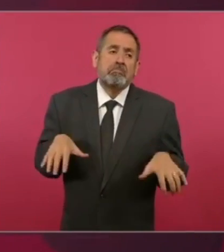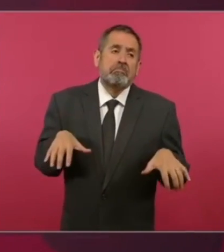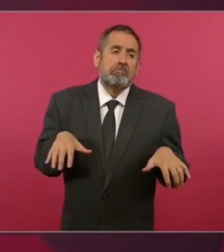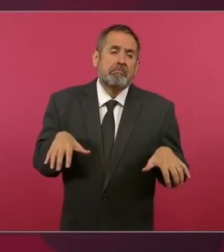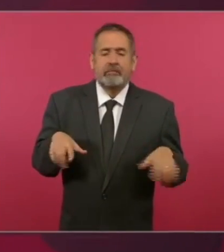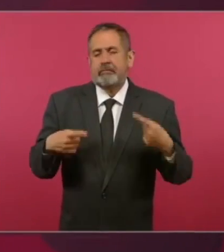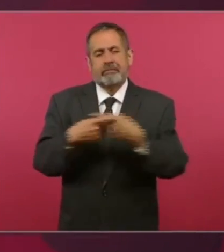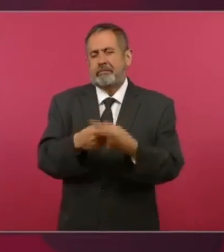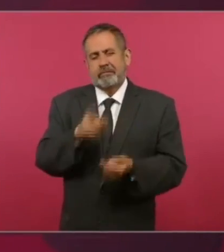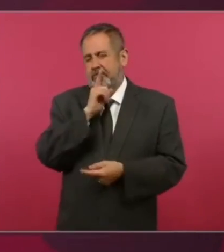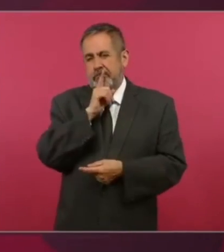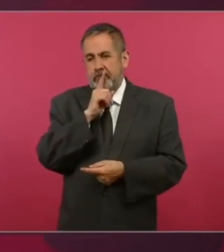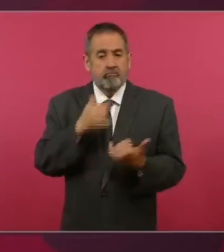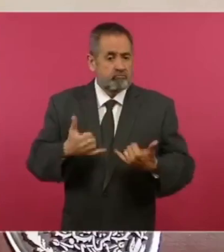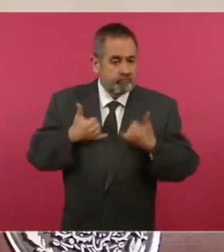es una contradicción.